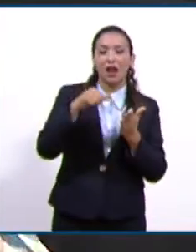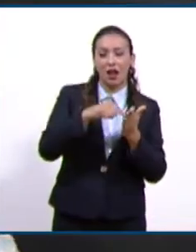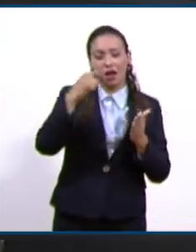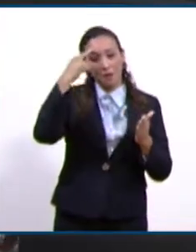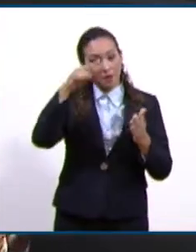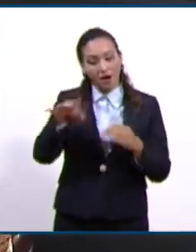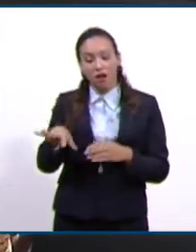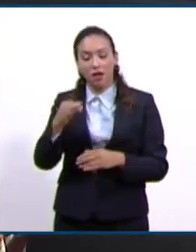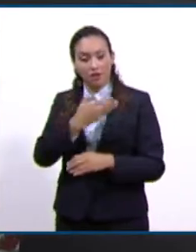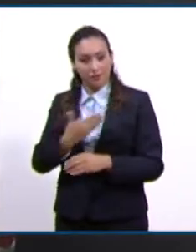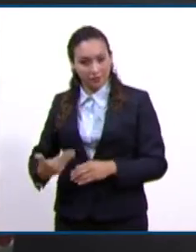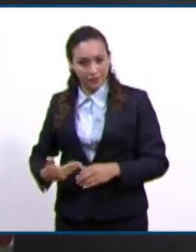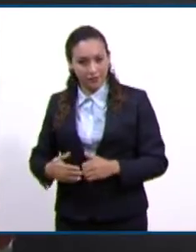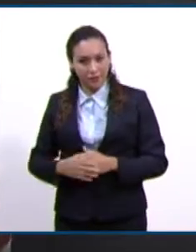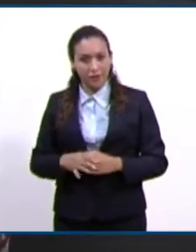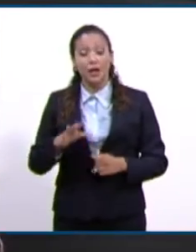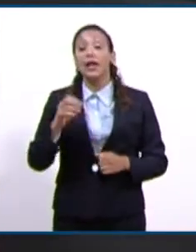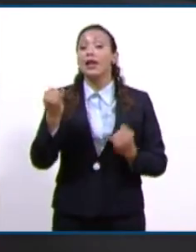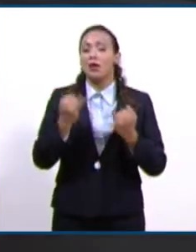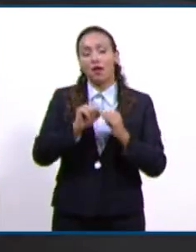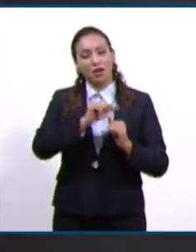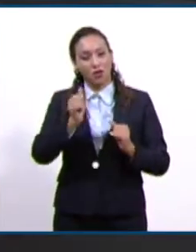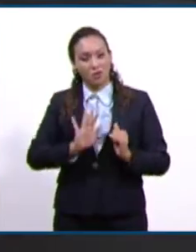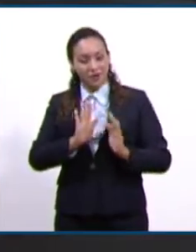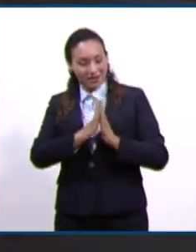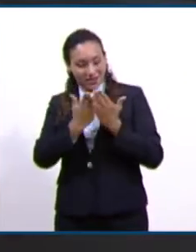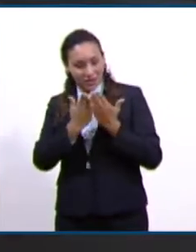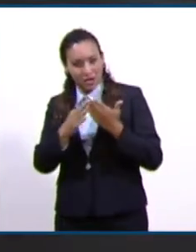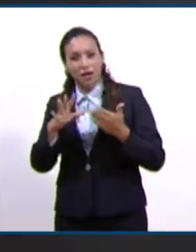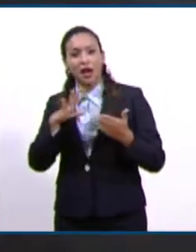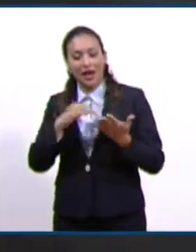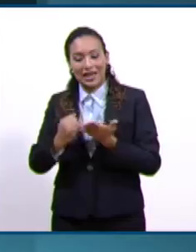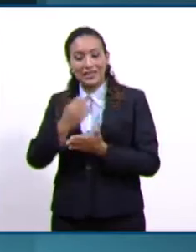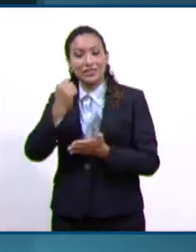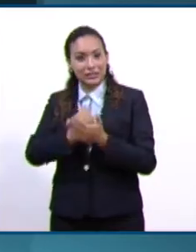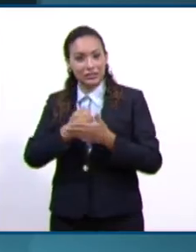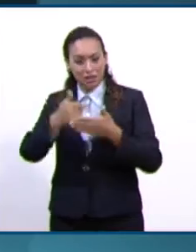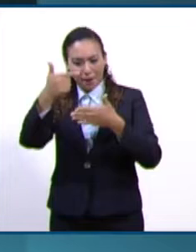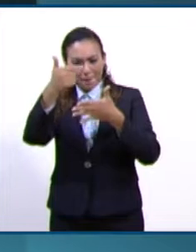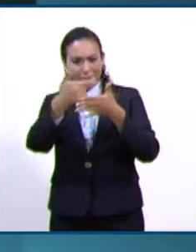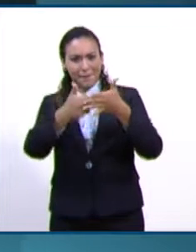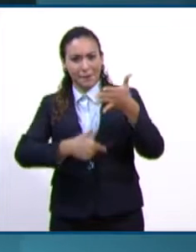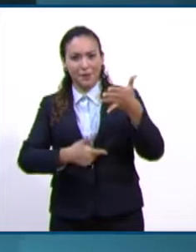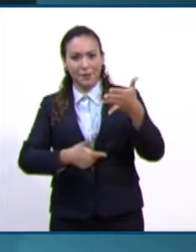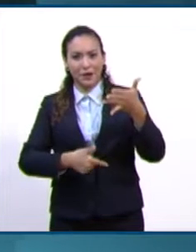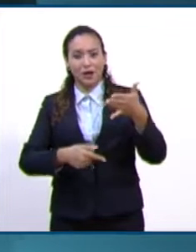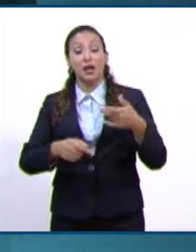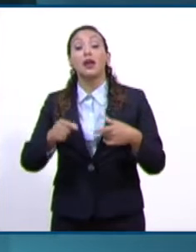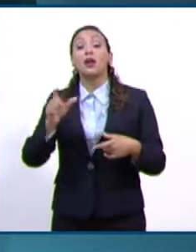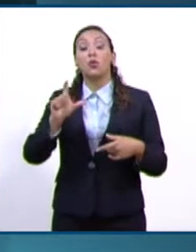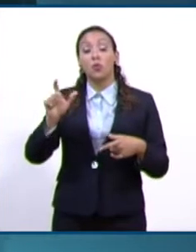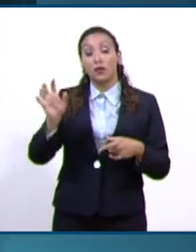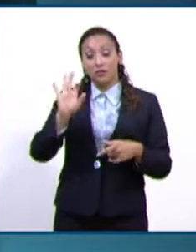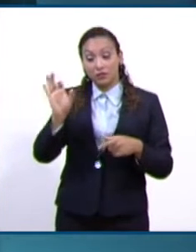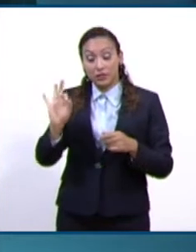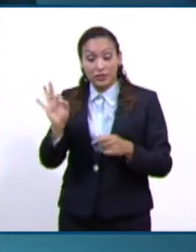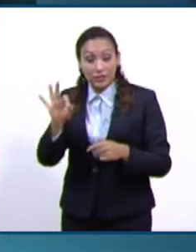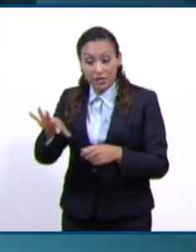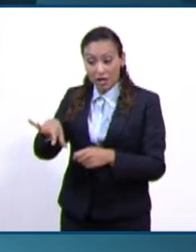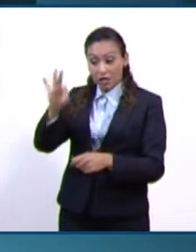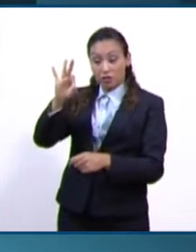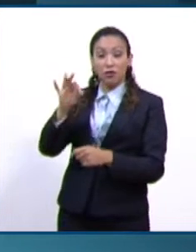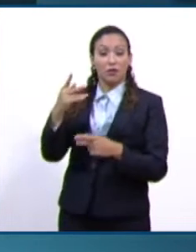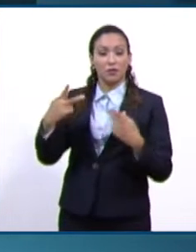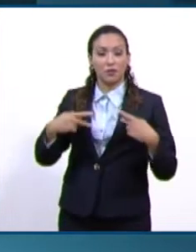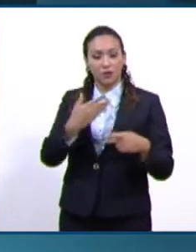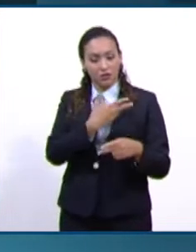correspondiente, además de un catálogo similar con las sentencias que pudieran tener impacto en el desarrollo de las elecciones de gobernador, congresos